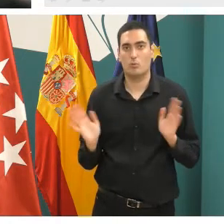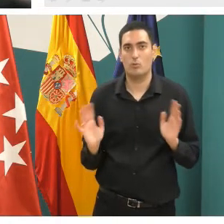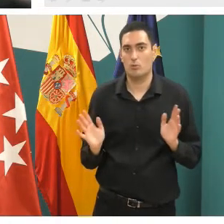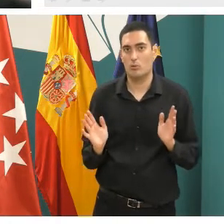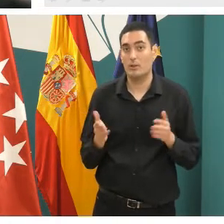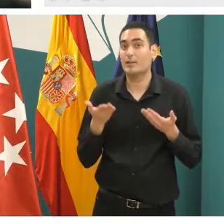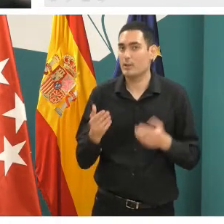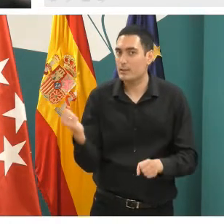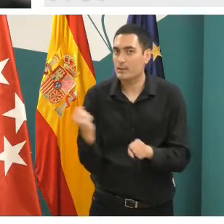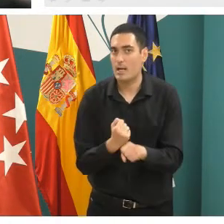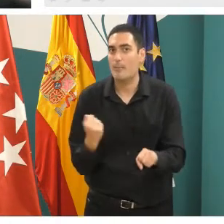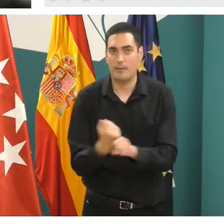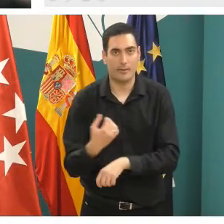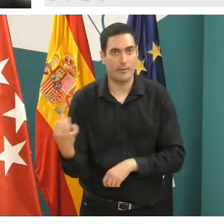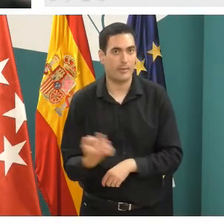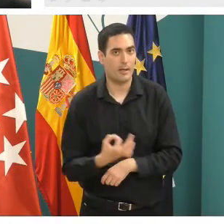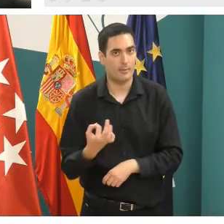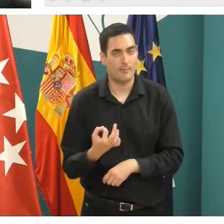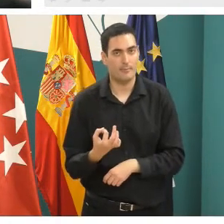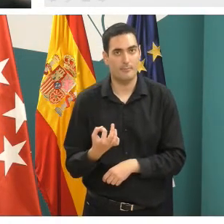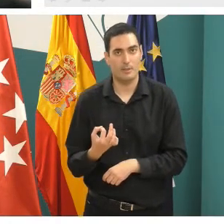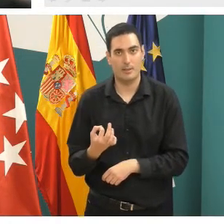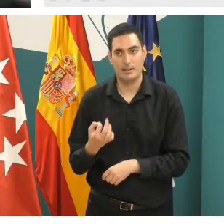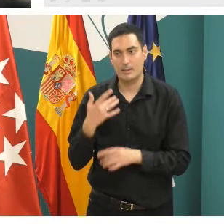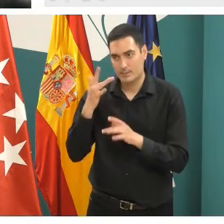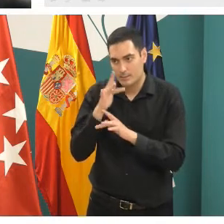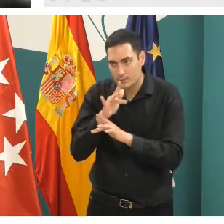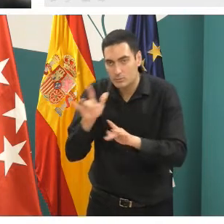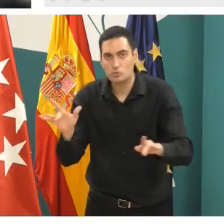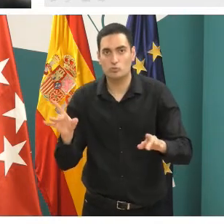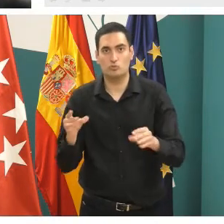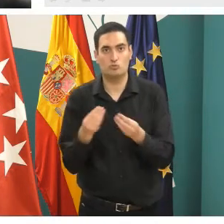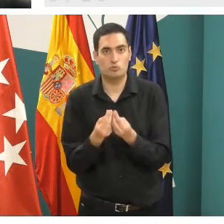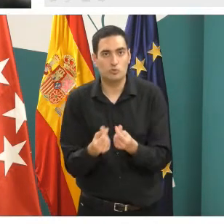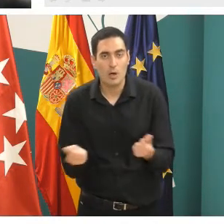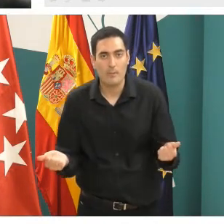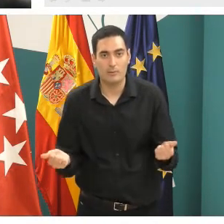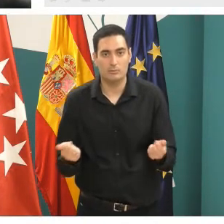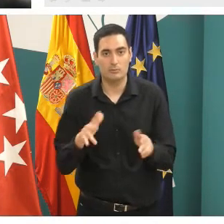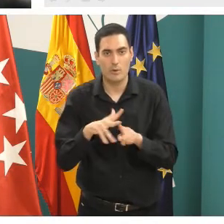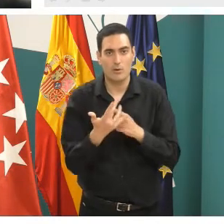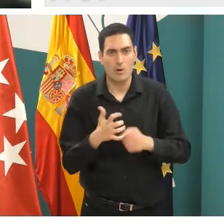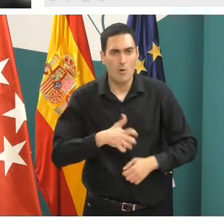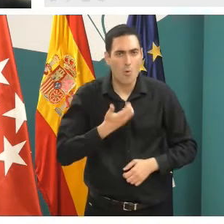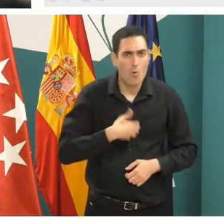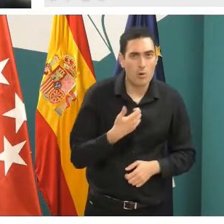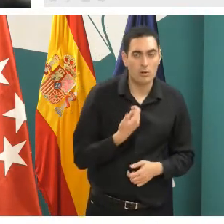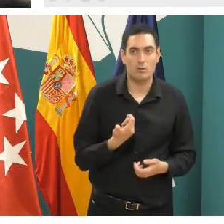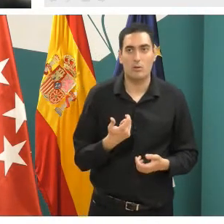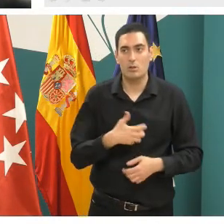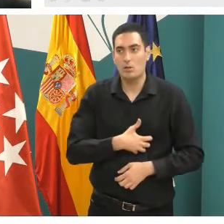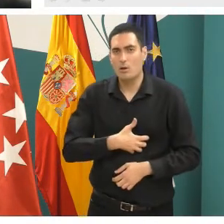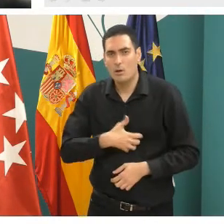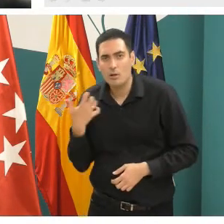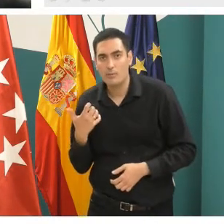eso tenemos que trabajar, hacerle entrar suavemente en esa realidad. Momentos de ira, de rabia, que puede